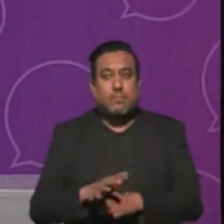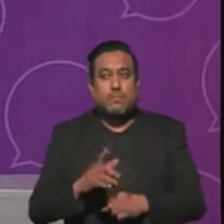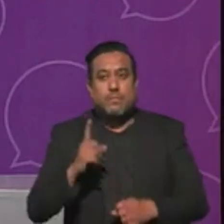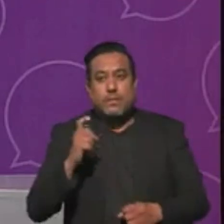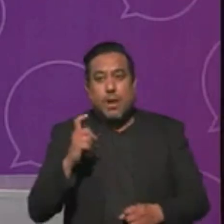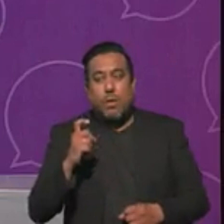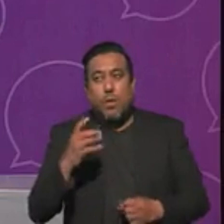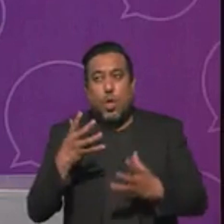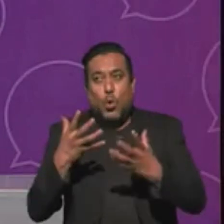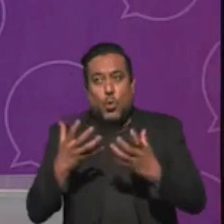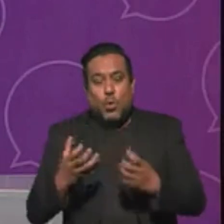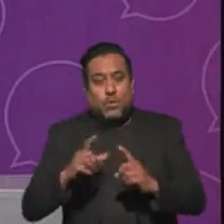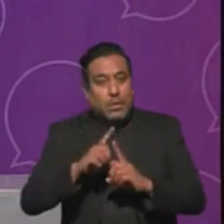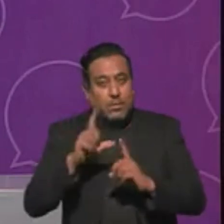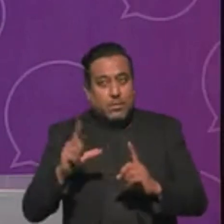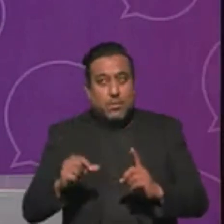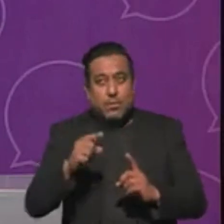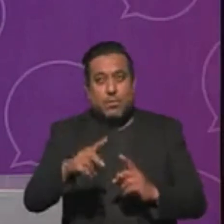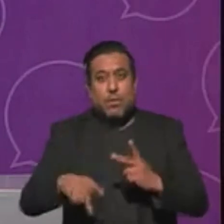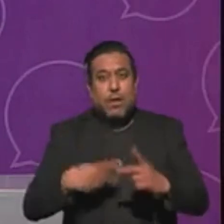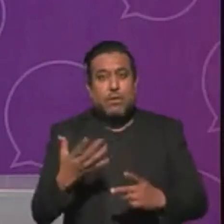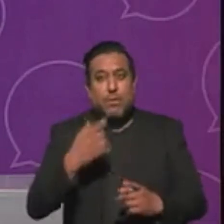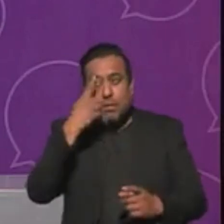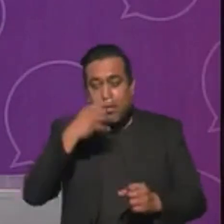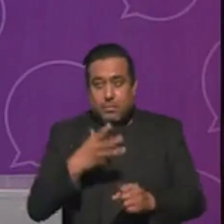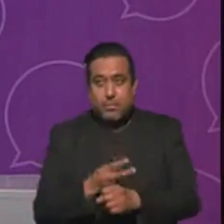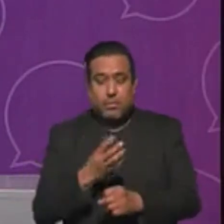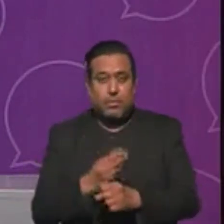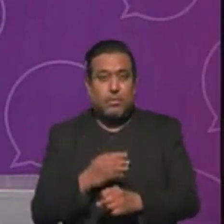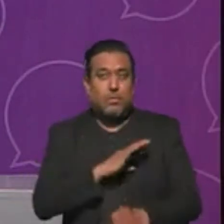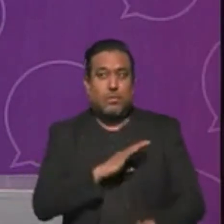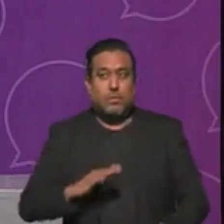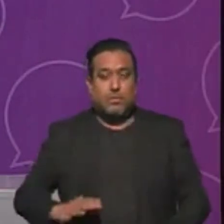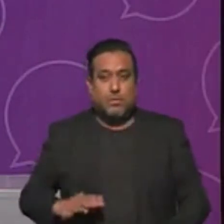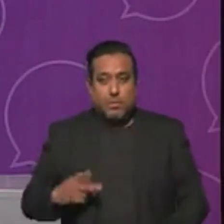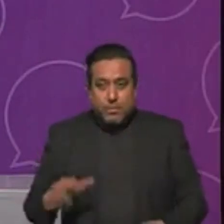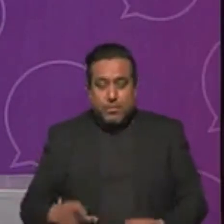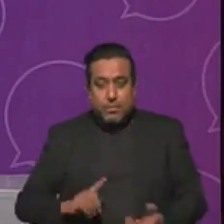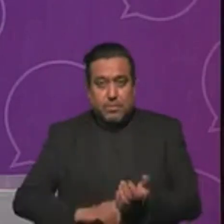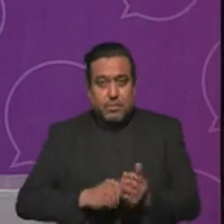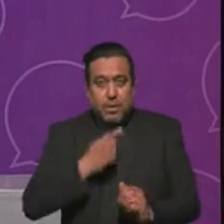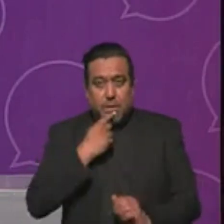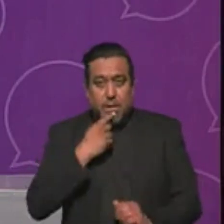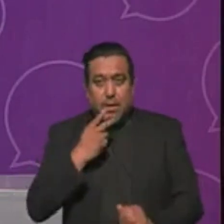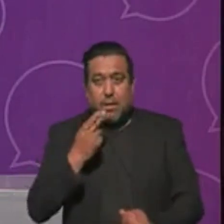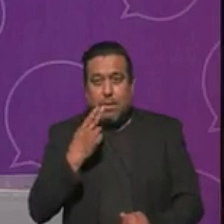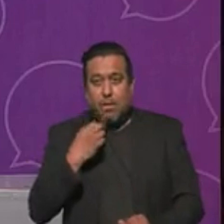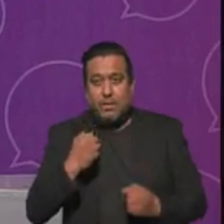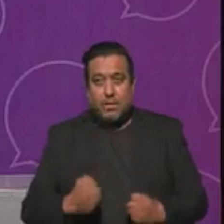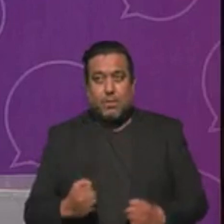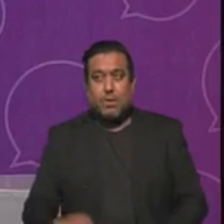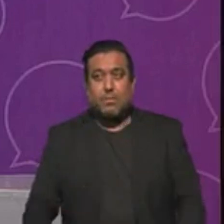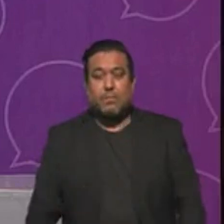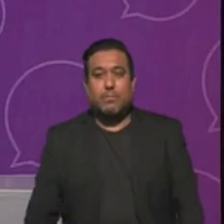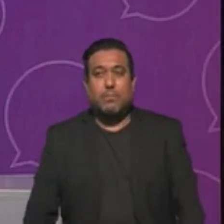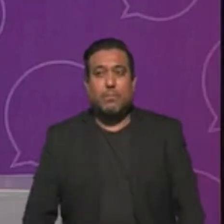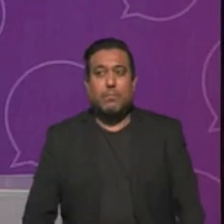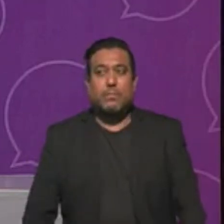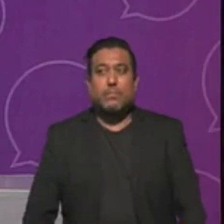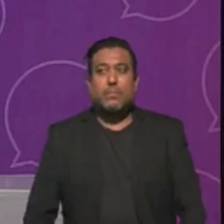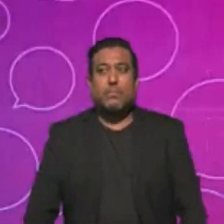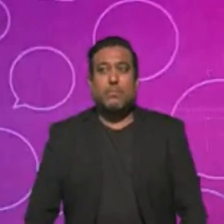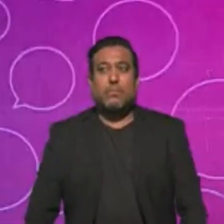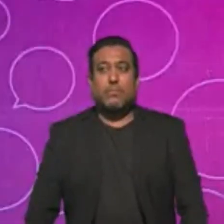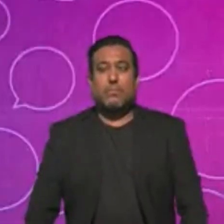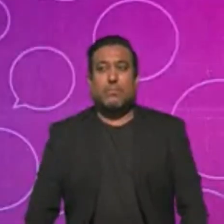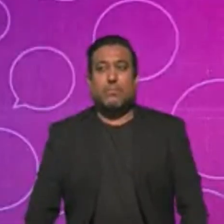del agua a nivel nacional Qué medidas se tomarán en el municipio de Celaya para garantizar el vital líquido adelante por favor